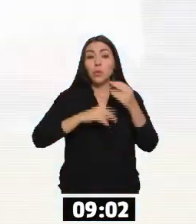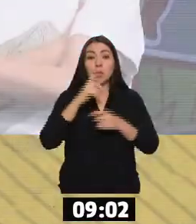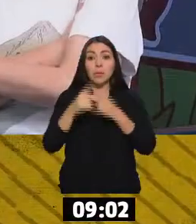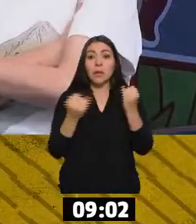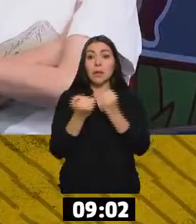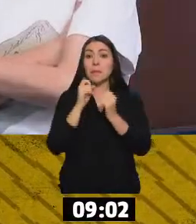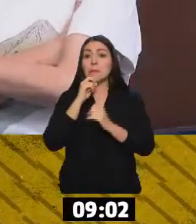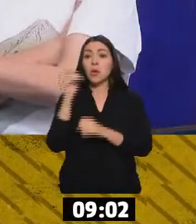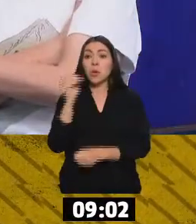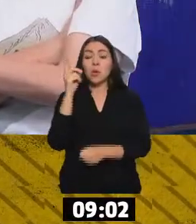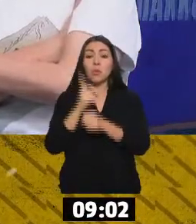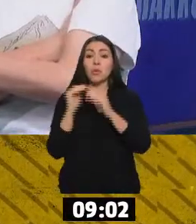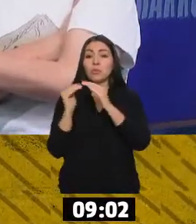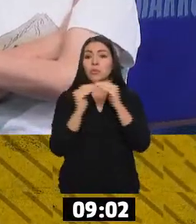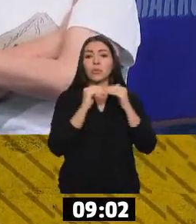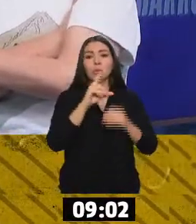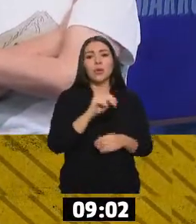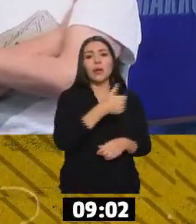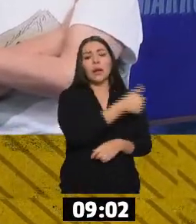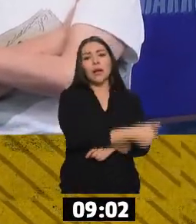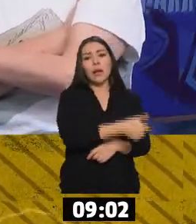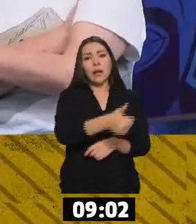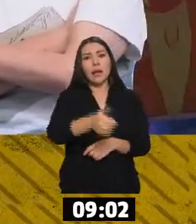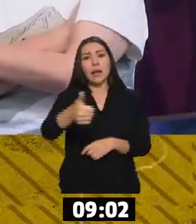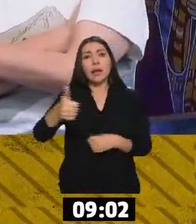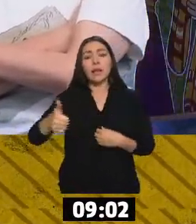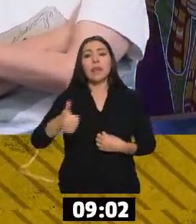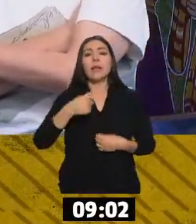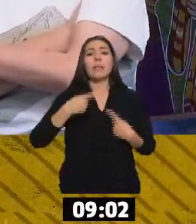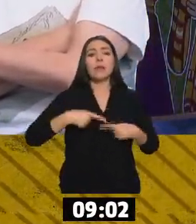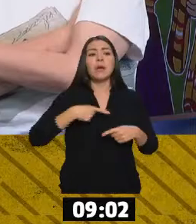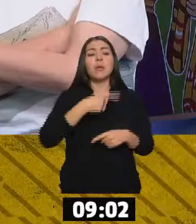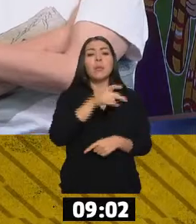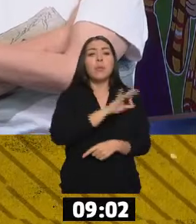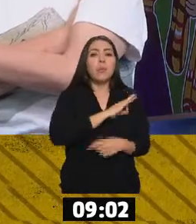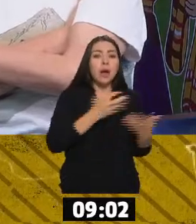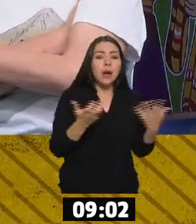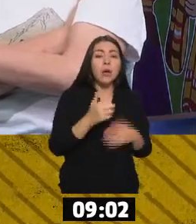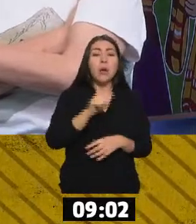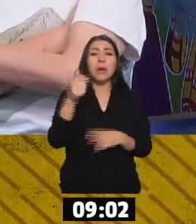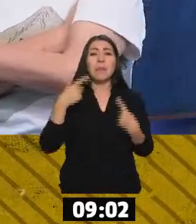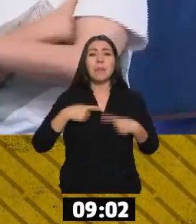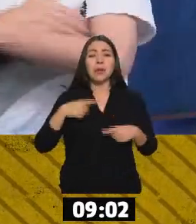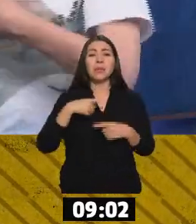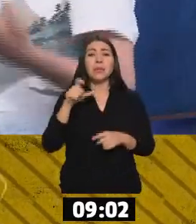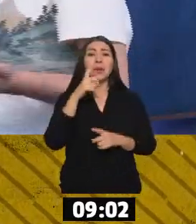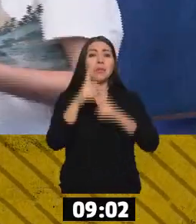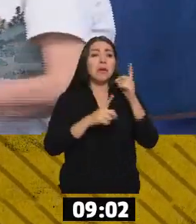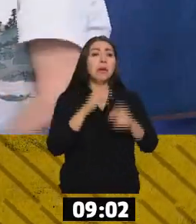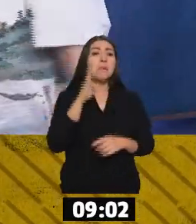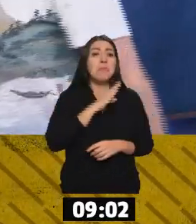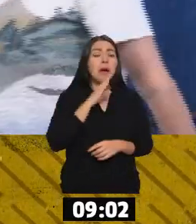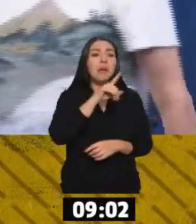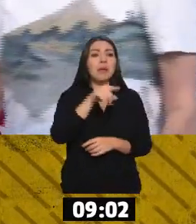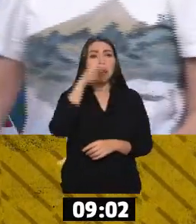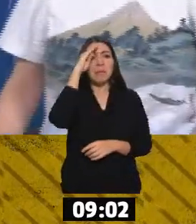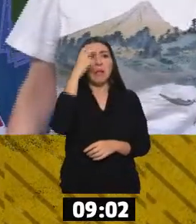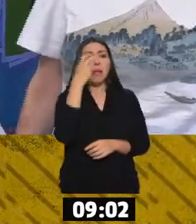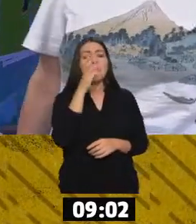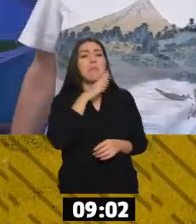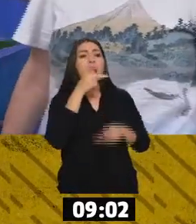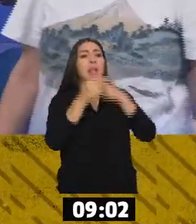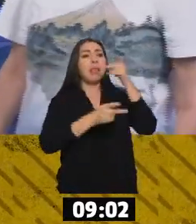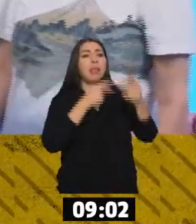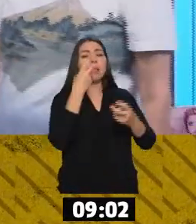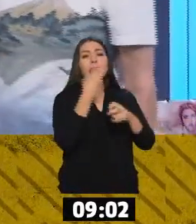cada quien tiene sus propias condiciones. No juzguen a un atleta cuando no da los resultados que esperas. Claro. ¿O acaso piensas que el